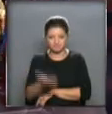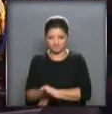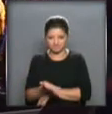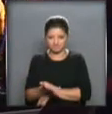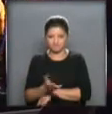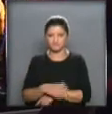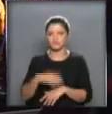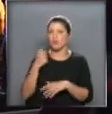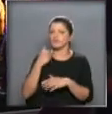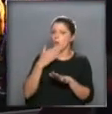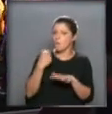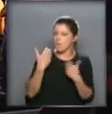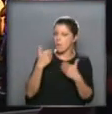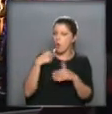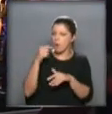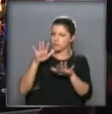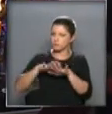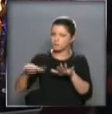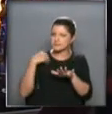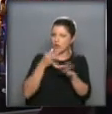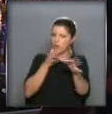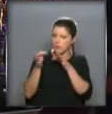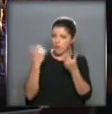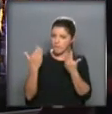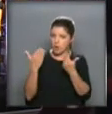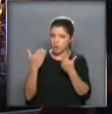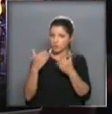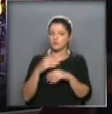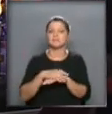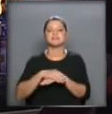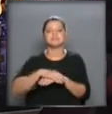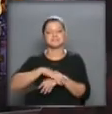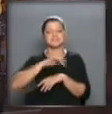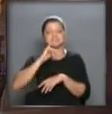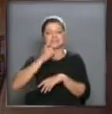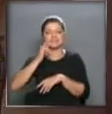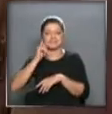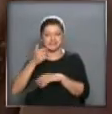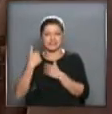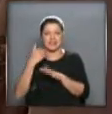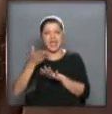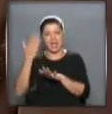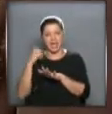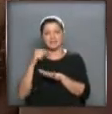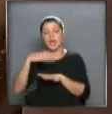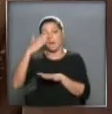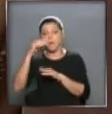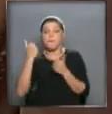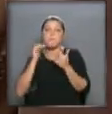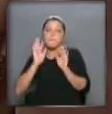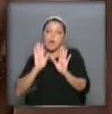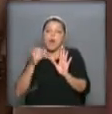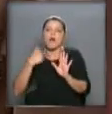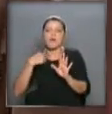de hablar con alguno de los chicos, sí, me imagino que sí, ¿no? Sí, tuvimos oportunidad y realmente en un ratito ahora vamos a volver